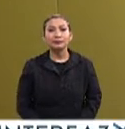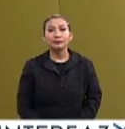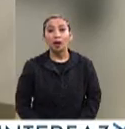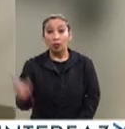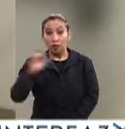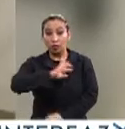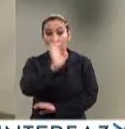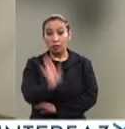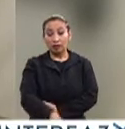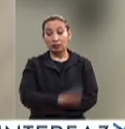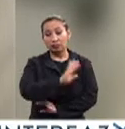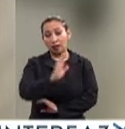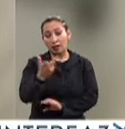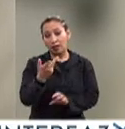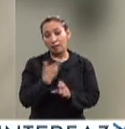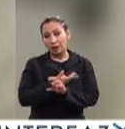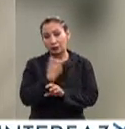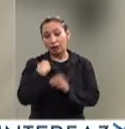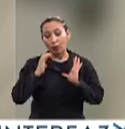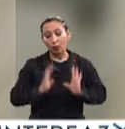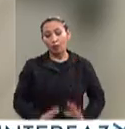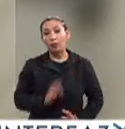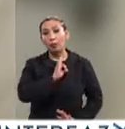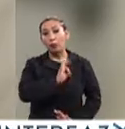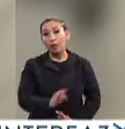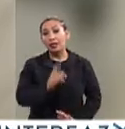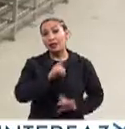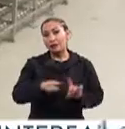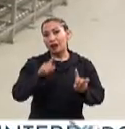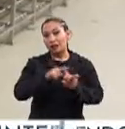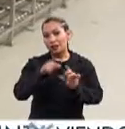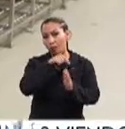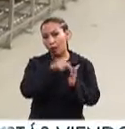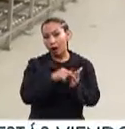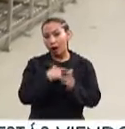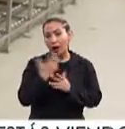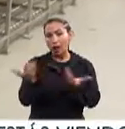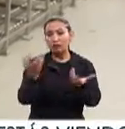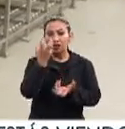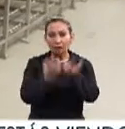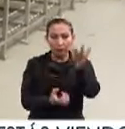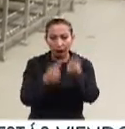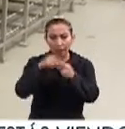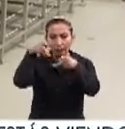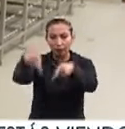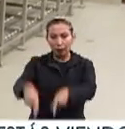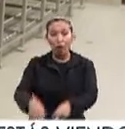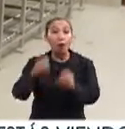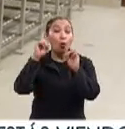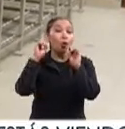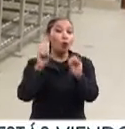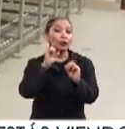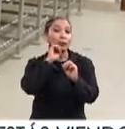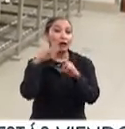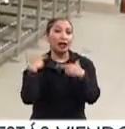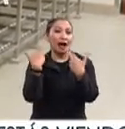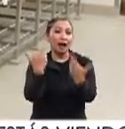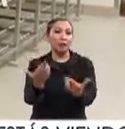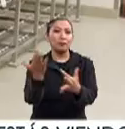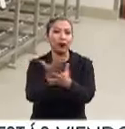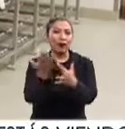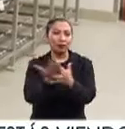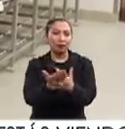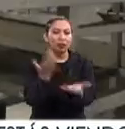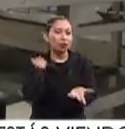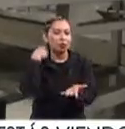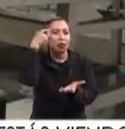Una vez que la muerte nos alcance, nuestro cuerpo puede tener varios destinos: la cremación, el entierro o bien la donación.